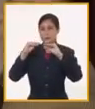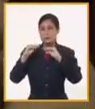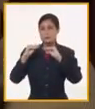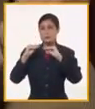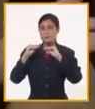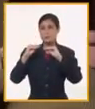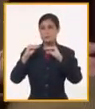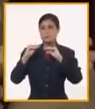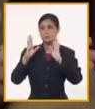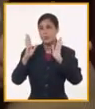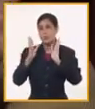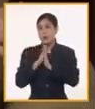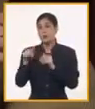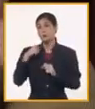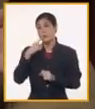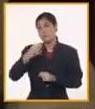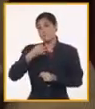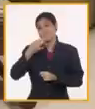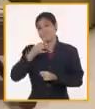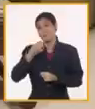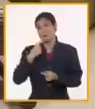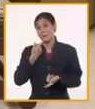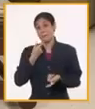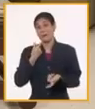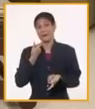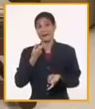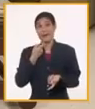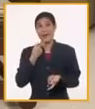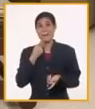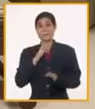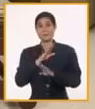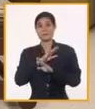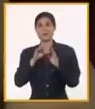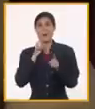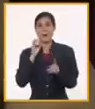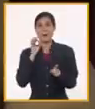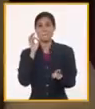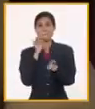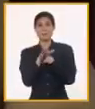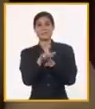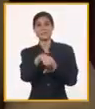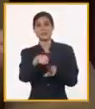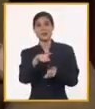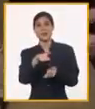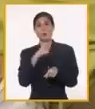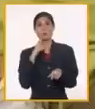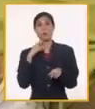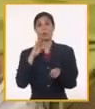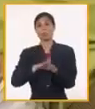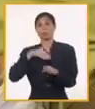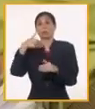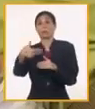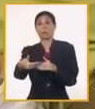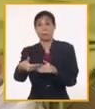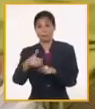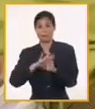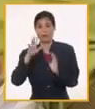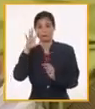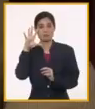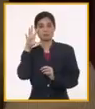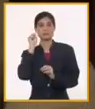por eso lo digo, te cuento, lo tengo que hacer al revés, Claro. porque eso lo me enteré después. Claro, por la noche claro. es que me van a buscar y oiga, yo no soy comunista, están